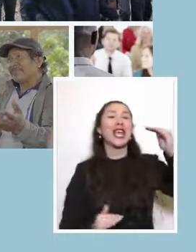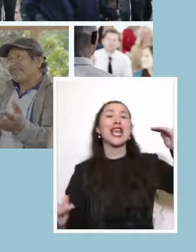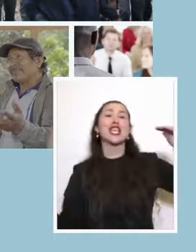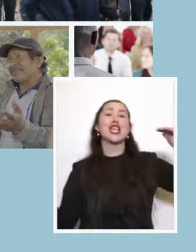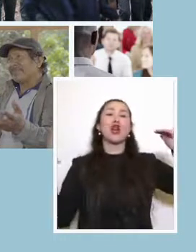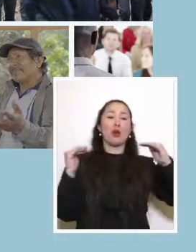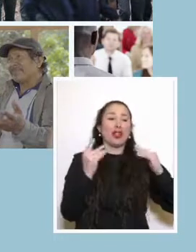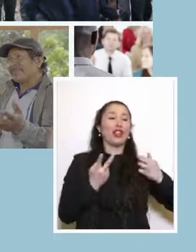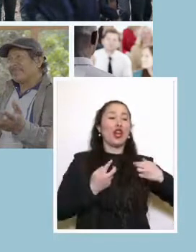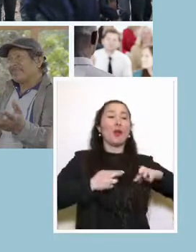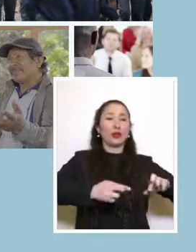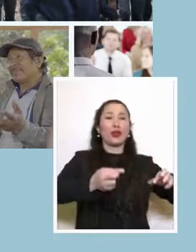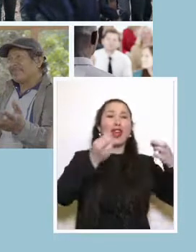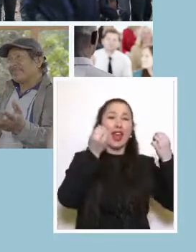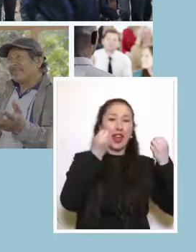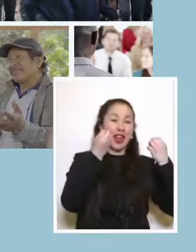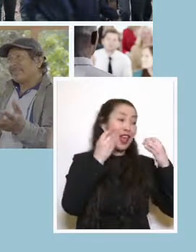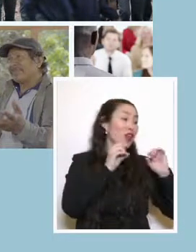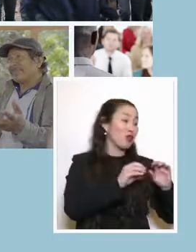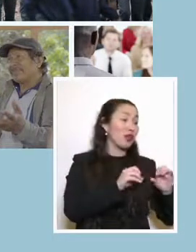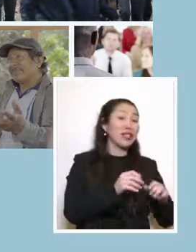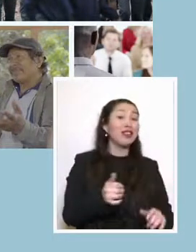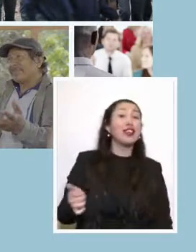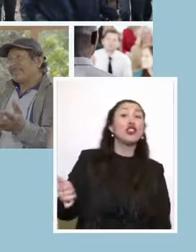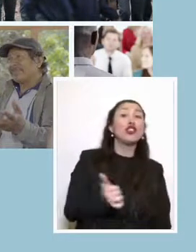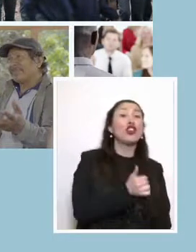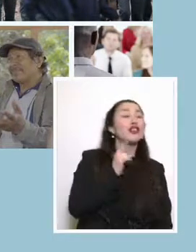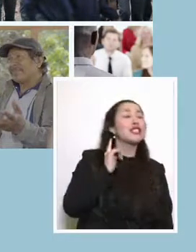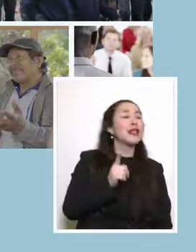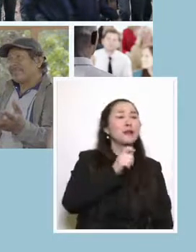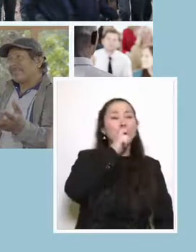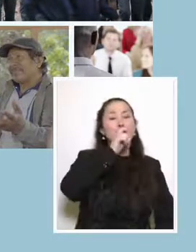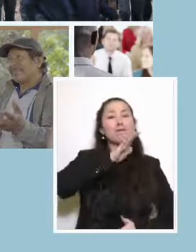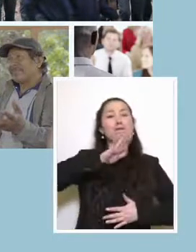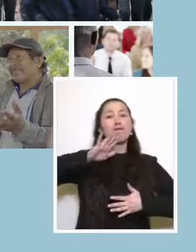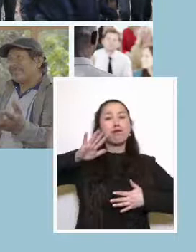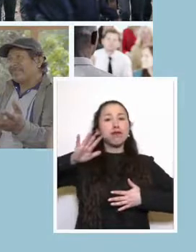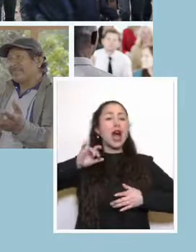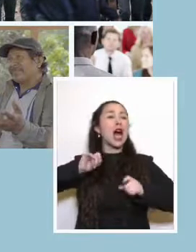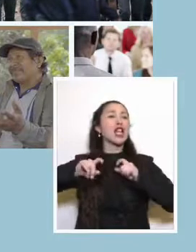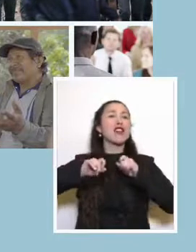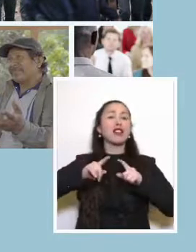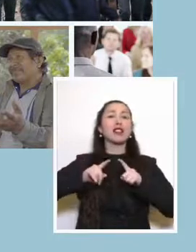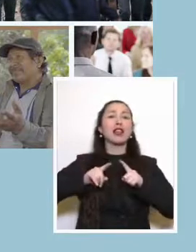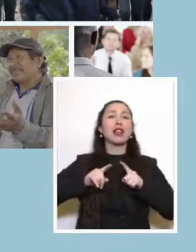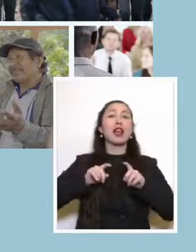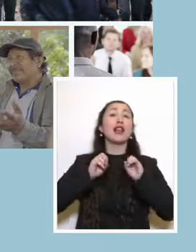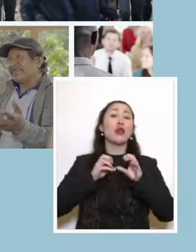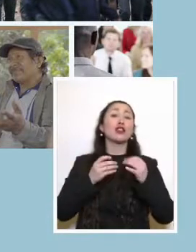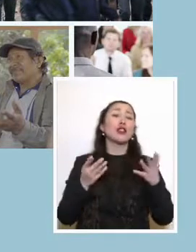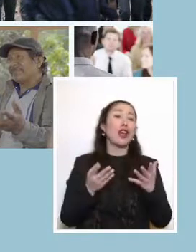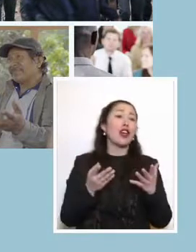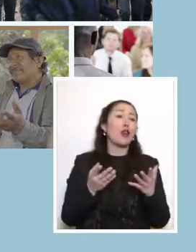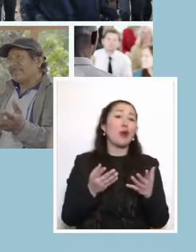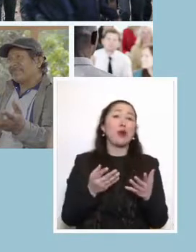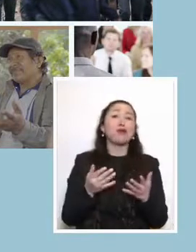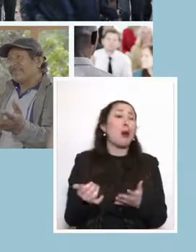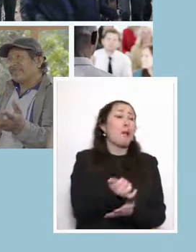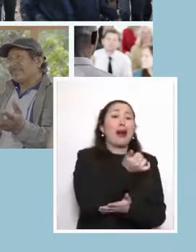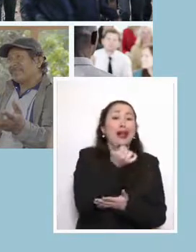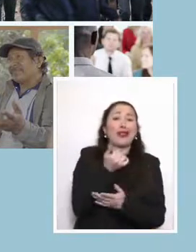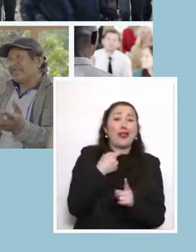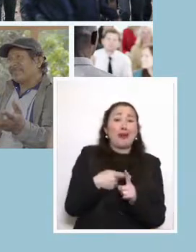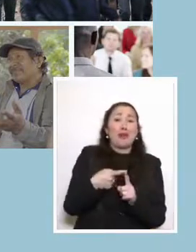los actores tienen que comprometerse a reforzar la educación como un bien común y público.